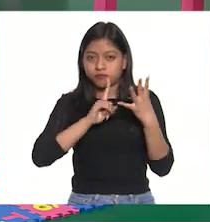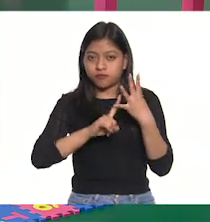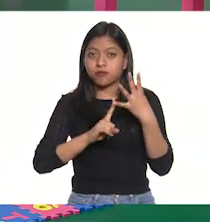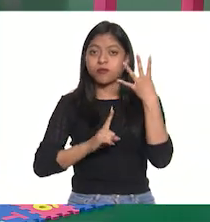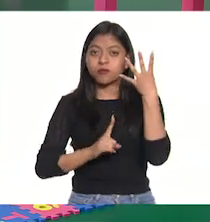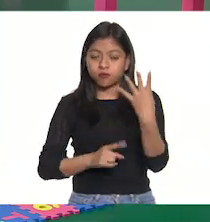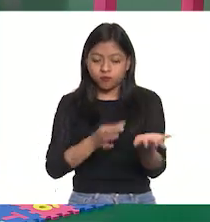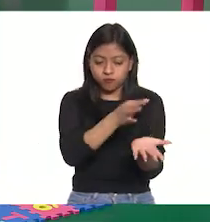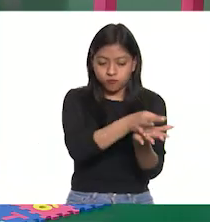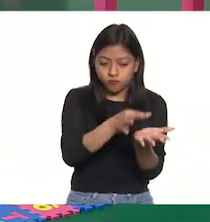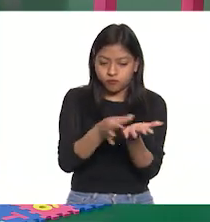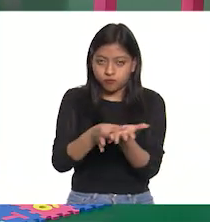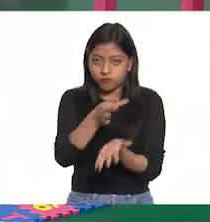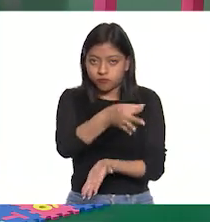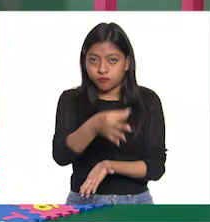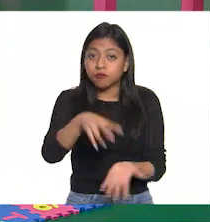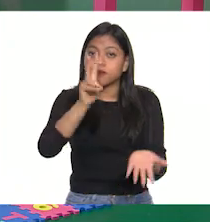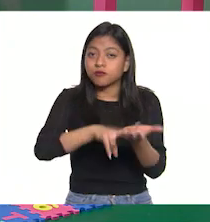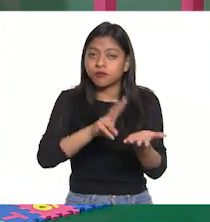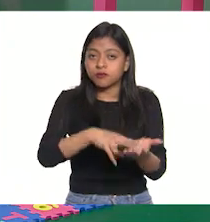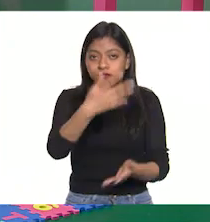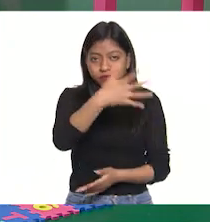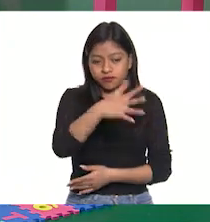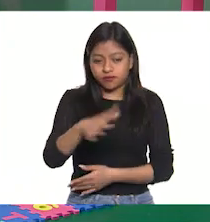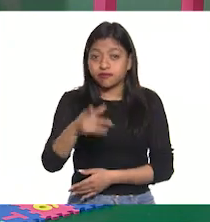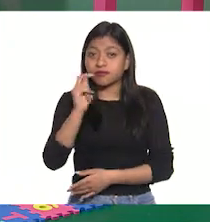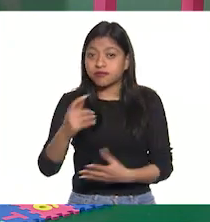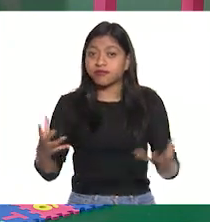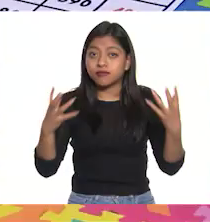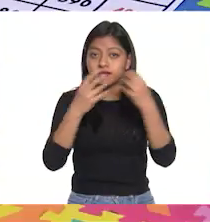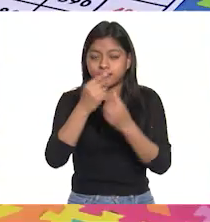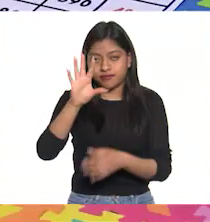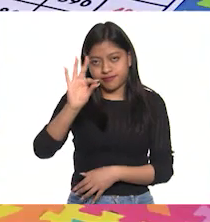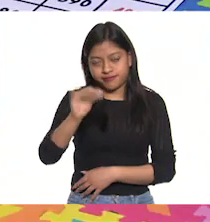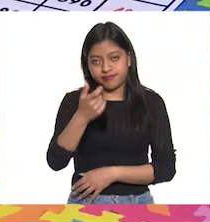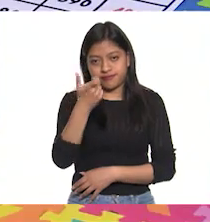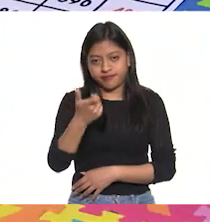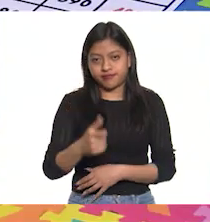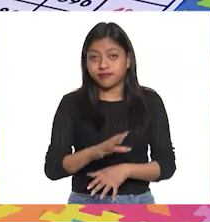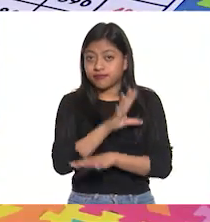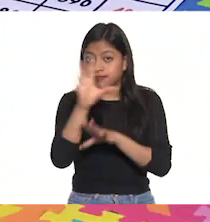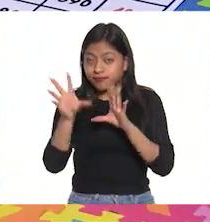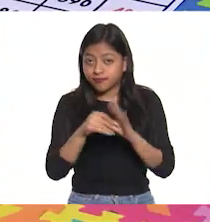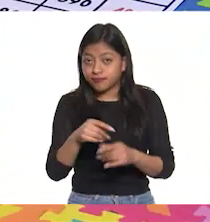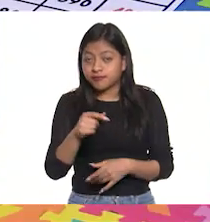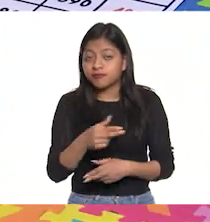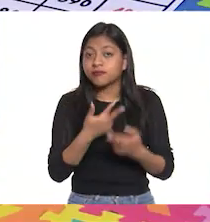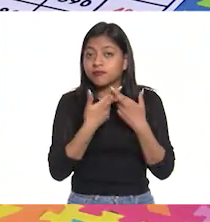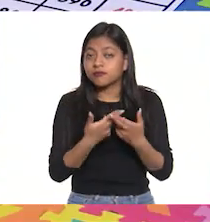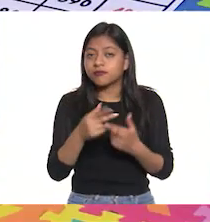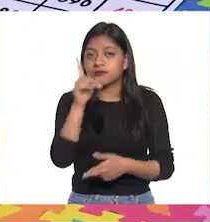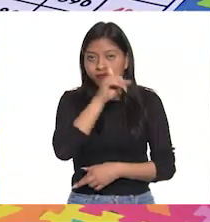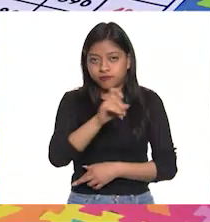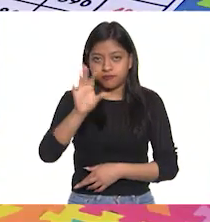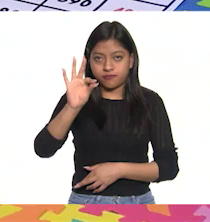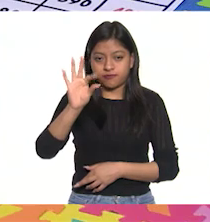4 monedas de 10 pesos, o sea, 40 pesos. Entonces, ¿en total cuánto es? 140 me quedaron.